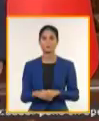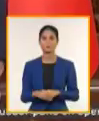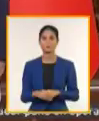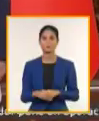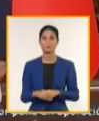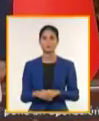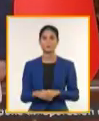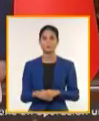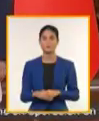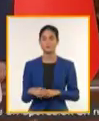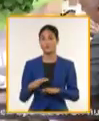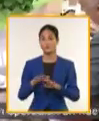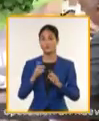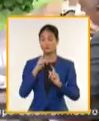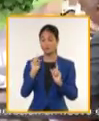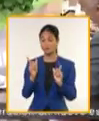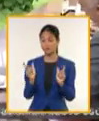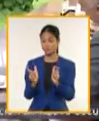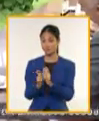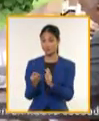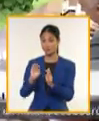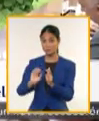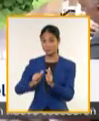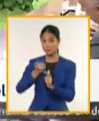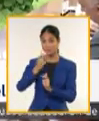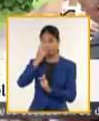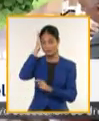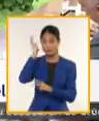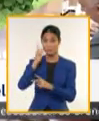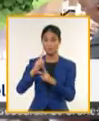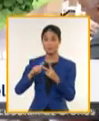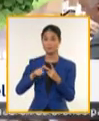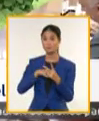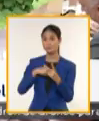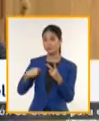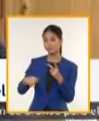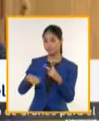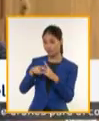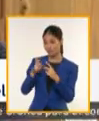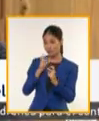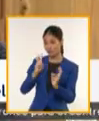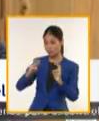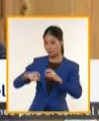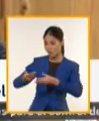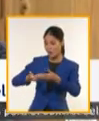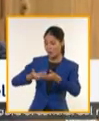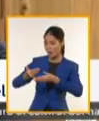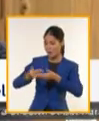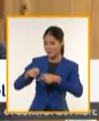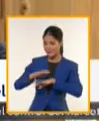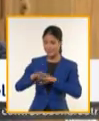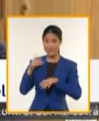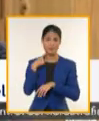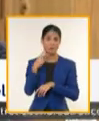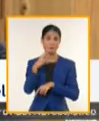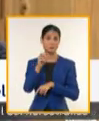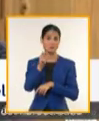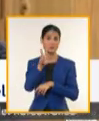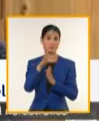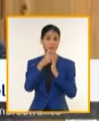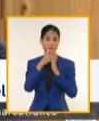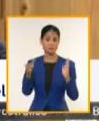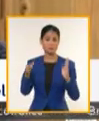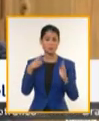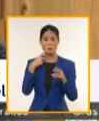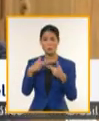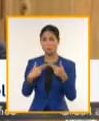En su reunión con el presidente cubano Miguel Díaz-Canel, el presidente chino Xi Jinping señaló que este año se cumple el 65 aniversario